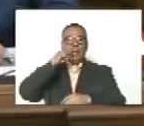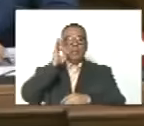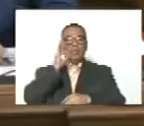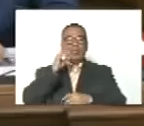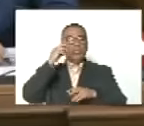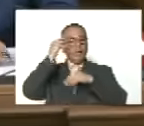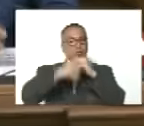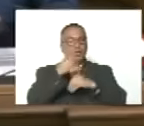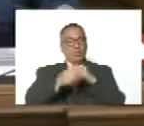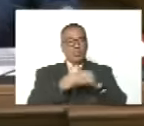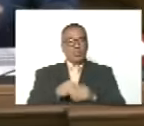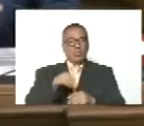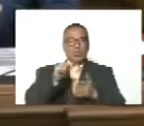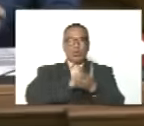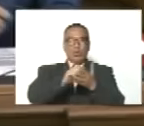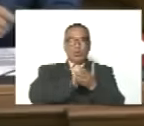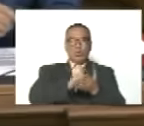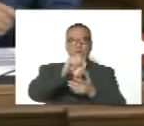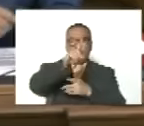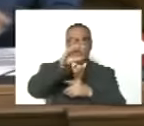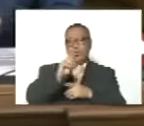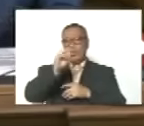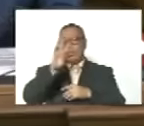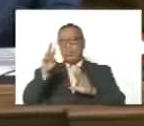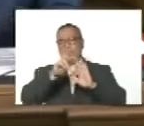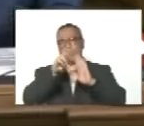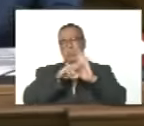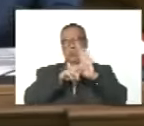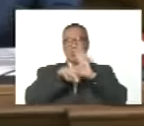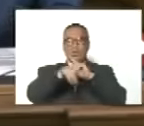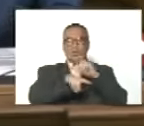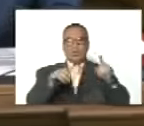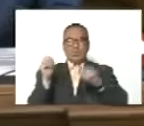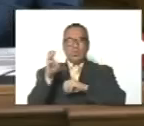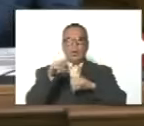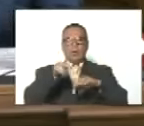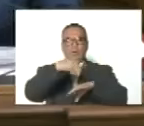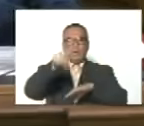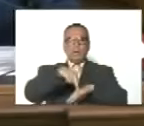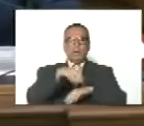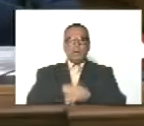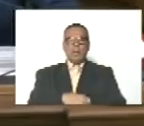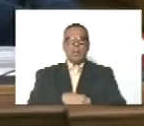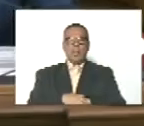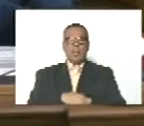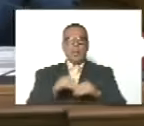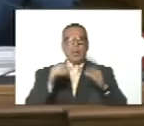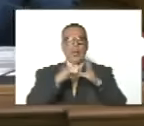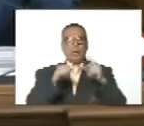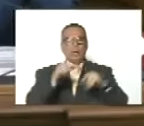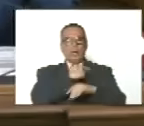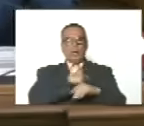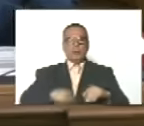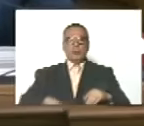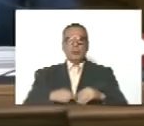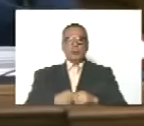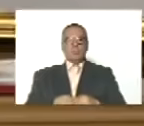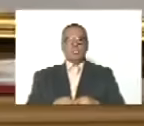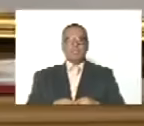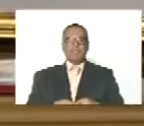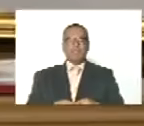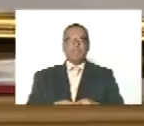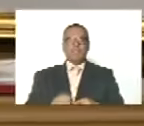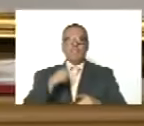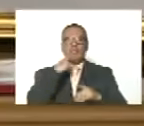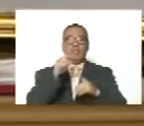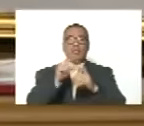De acuerdo a lo establecido en el artículo 104 del Reglamento Interior y debates de la Asamblea Nacional. Es todo, ciudadano presidente. Voy